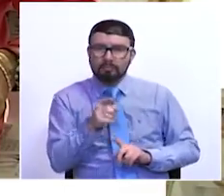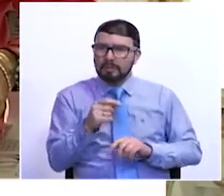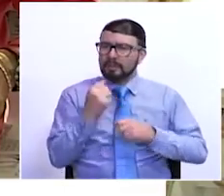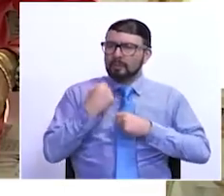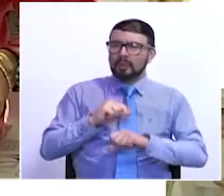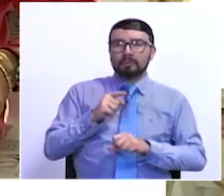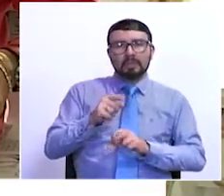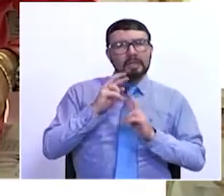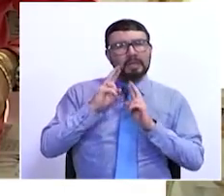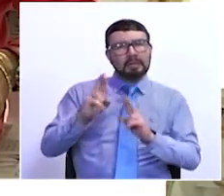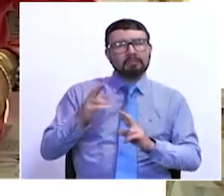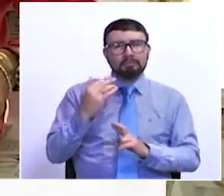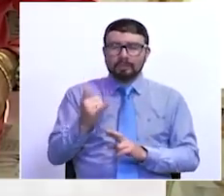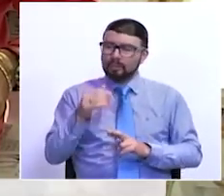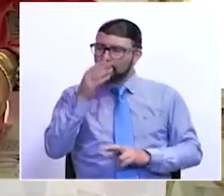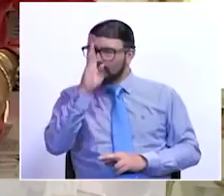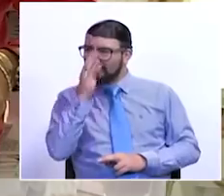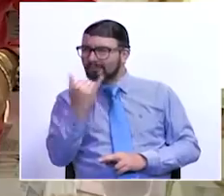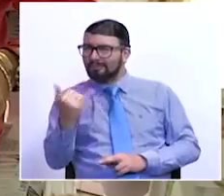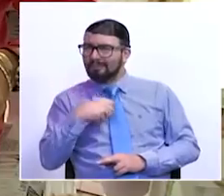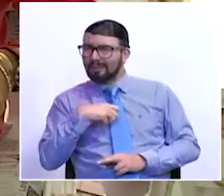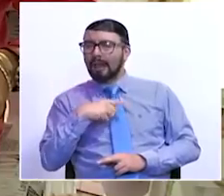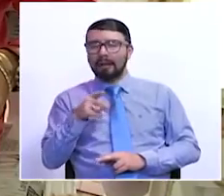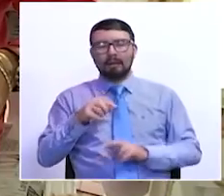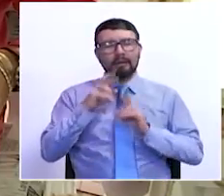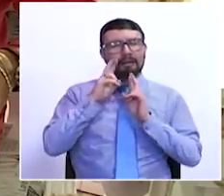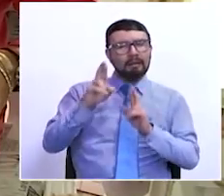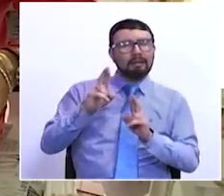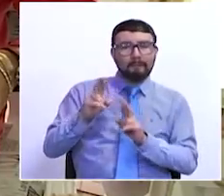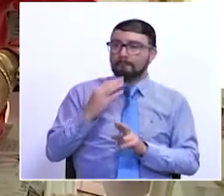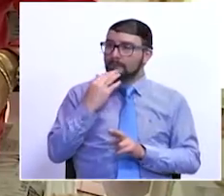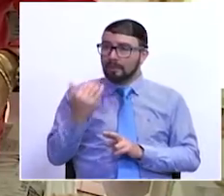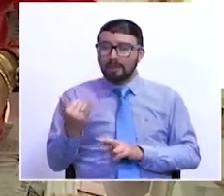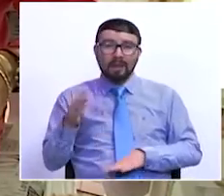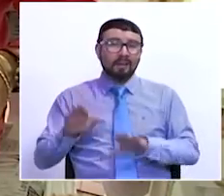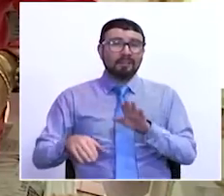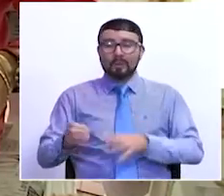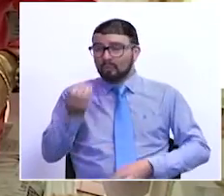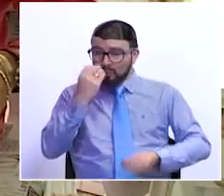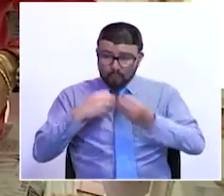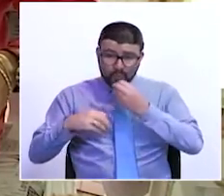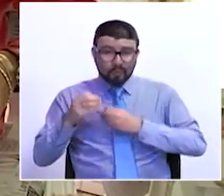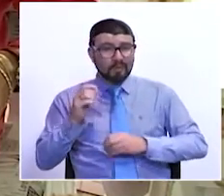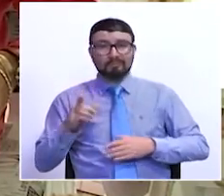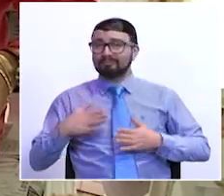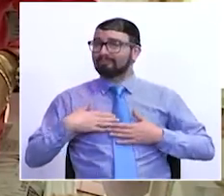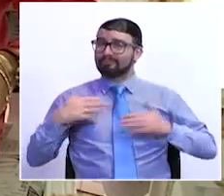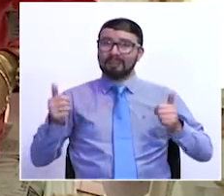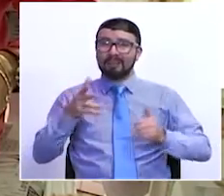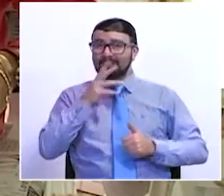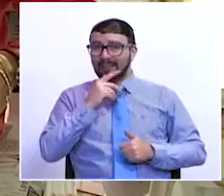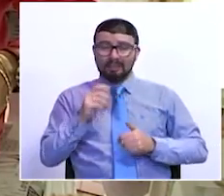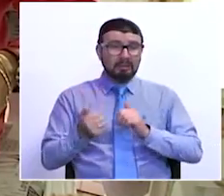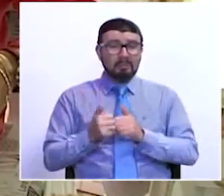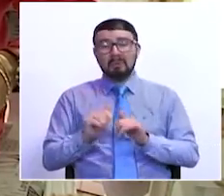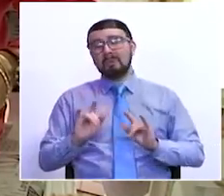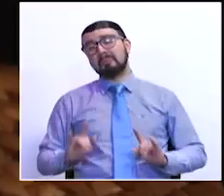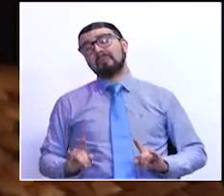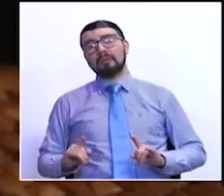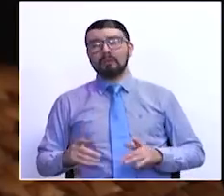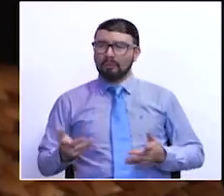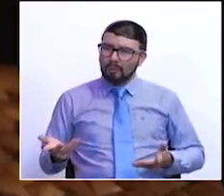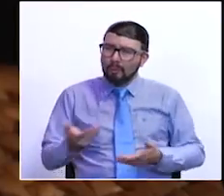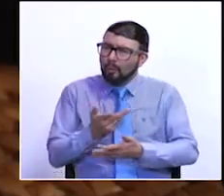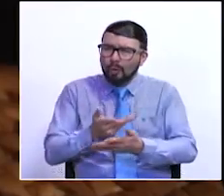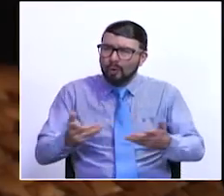estos espacios esas dudas, en este caso, hábitos de vida no saludables. Aprovechando que vamos a llegar a Navidad,